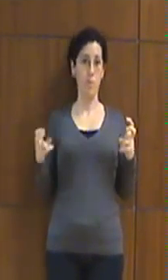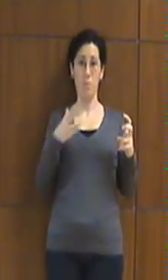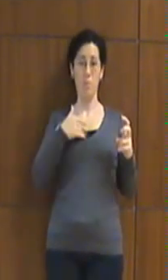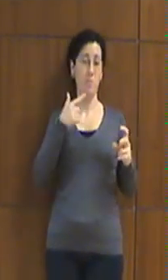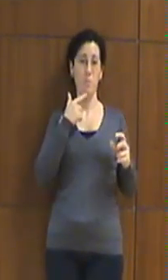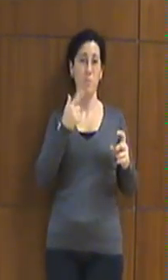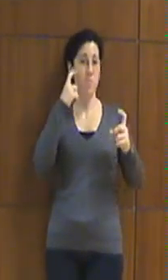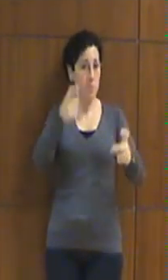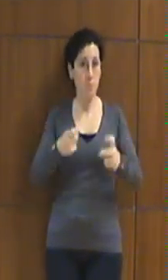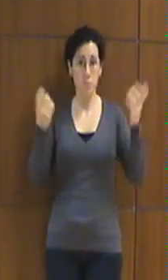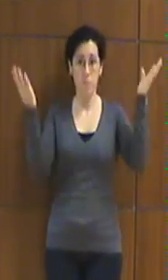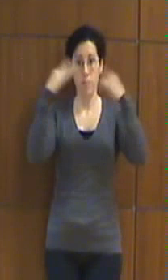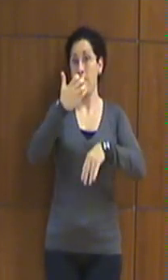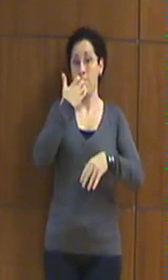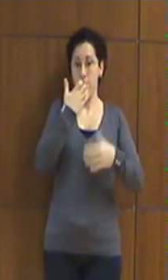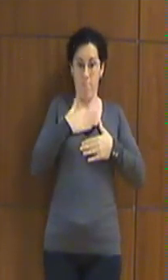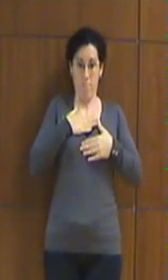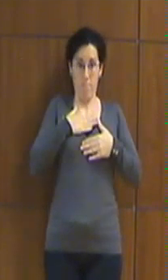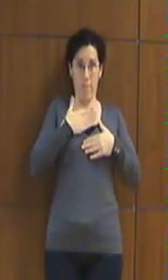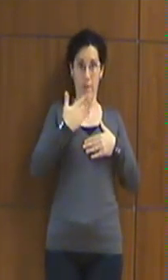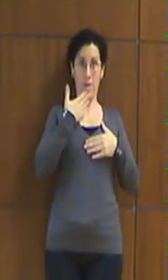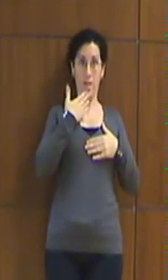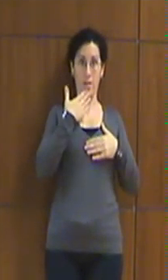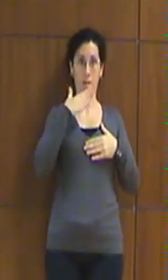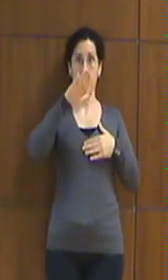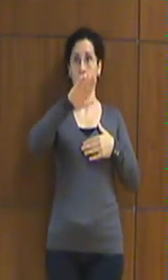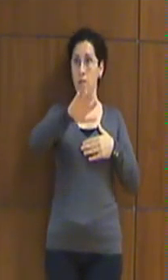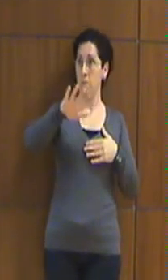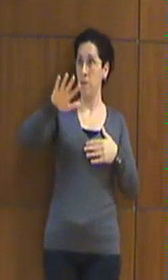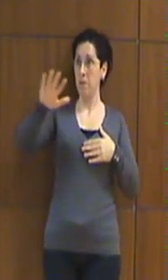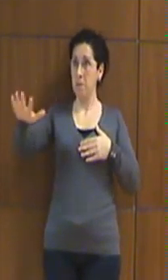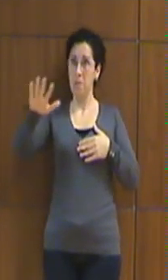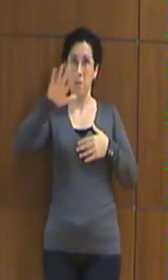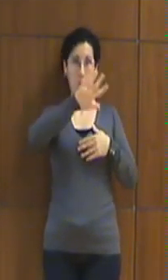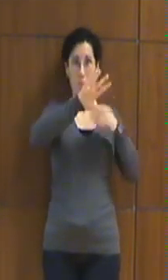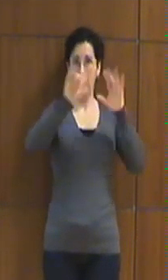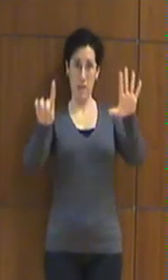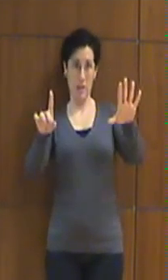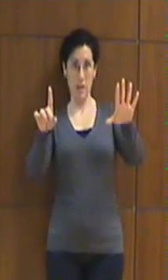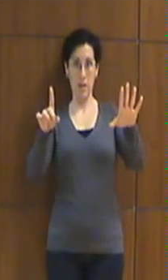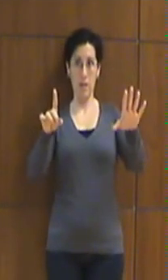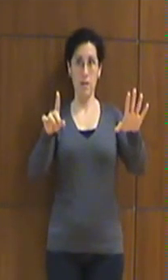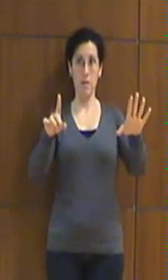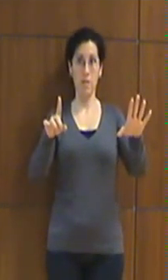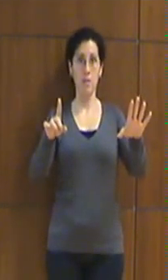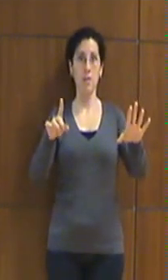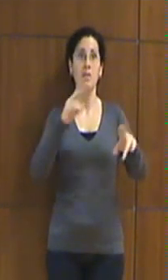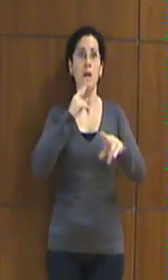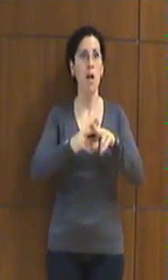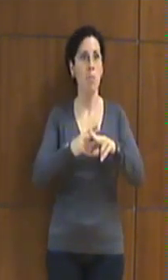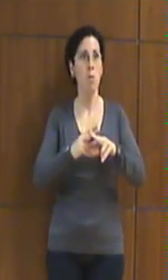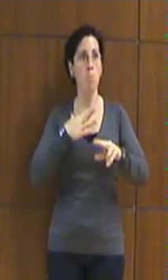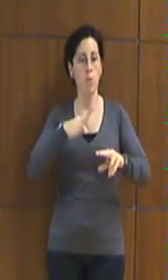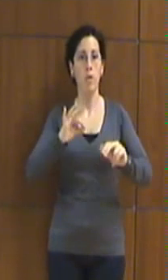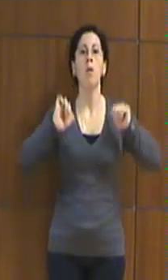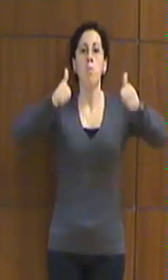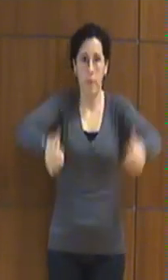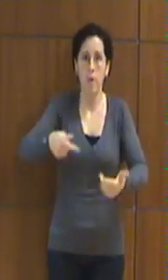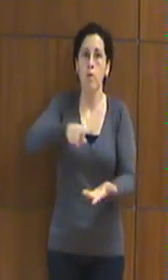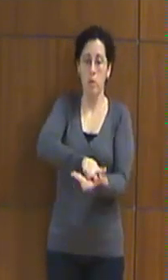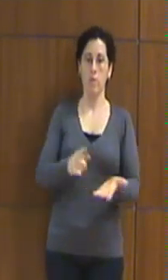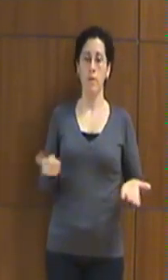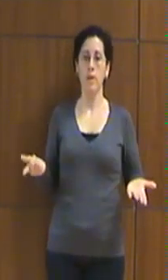hijo, por mi edad, es decir, con 50, 55 años, 56 años, estás para empezar. Eso para empezar. Es